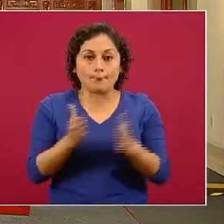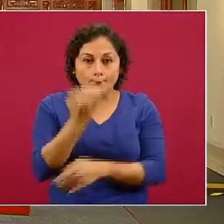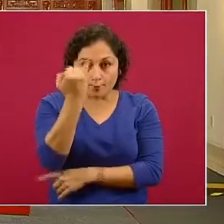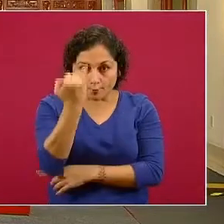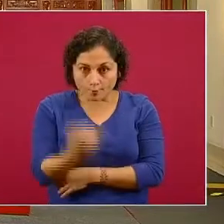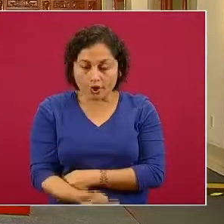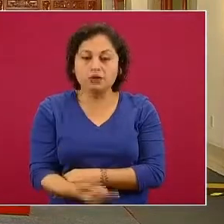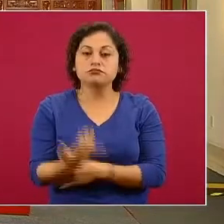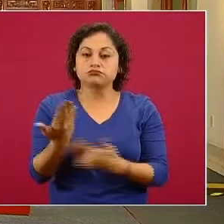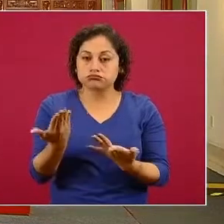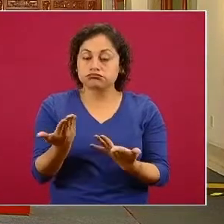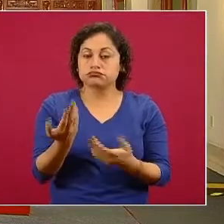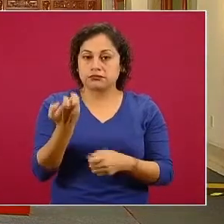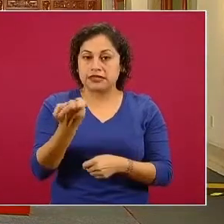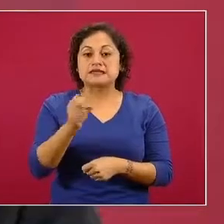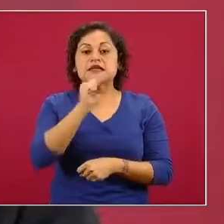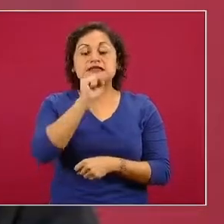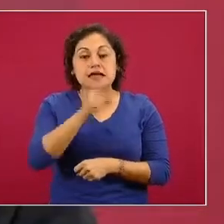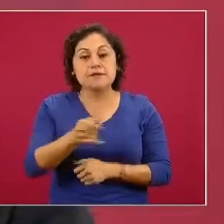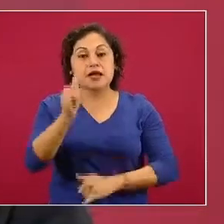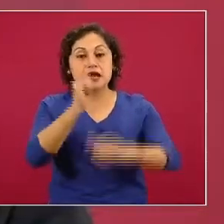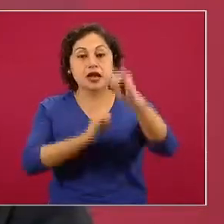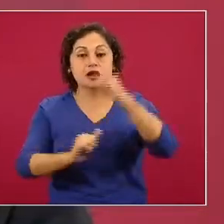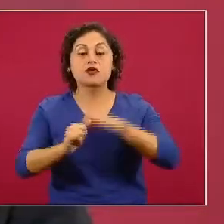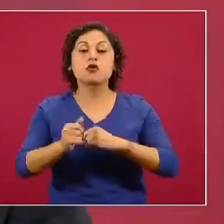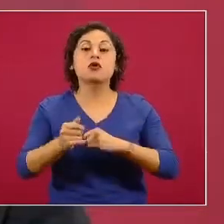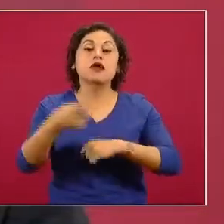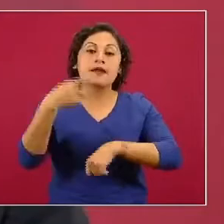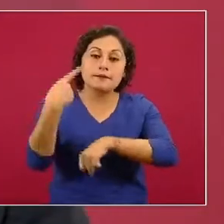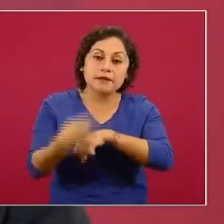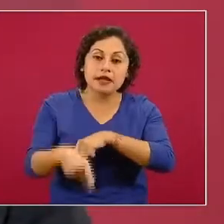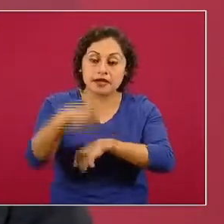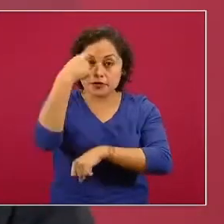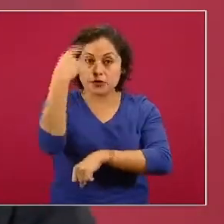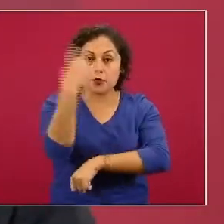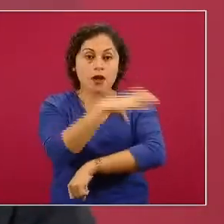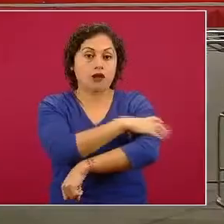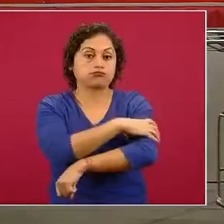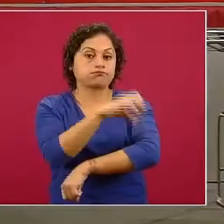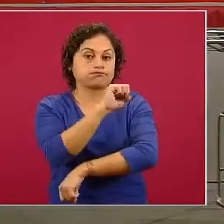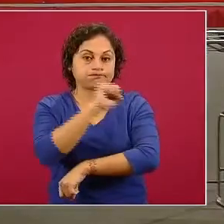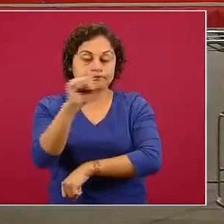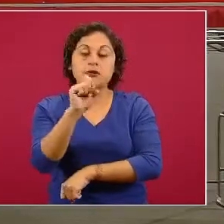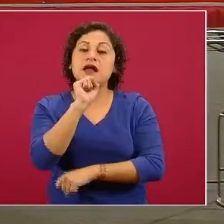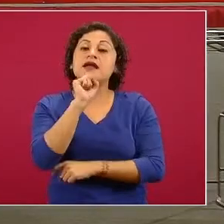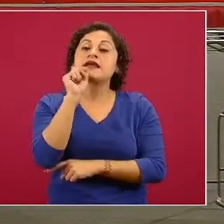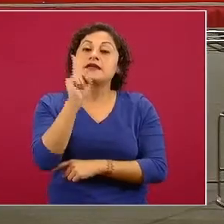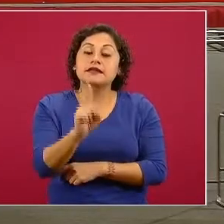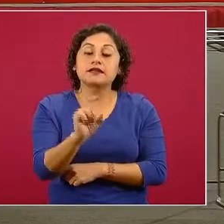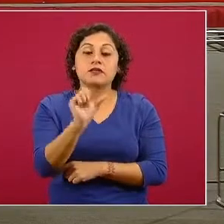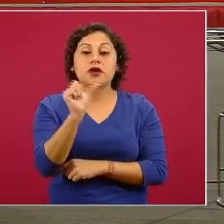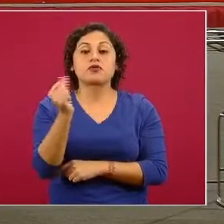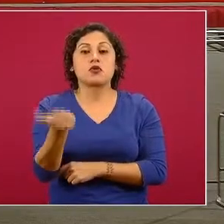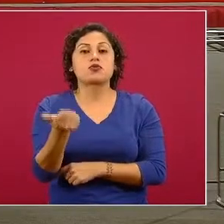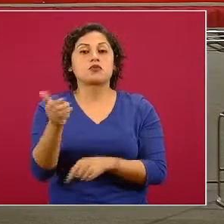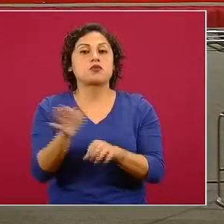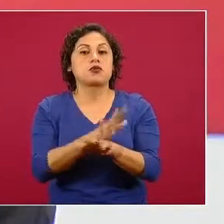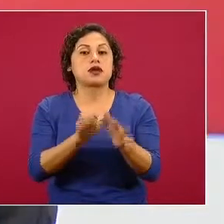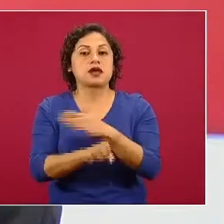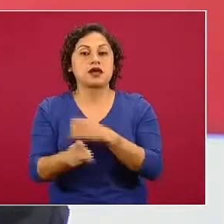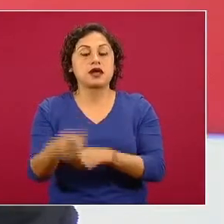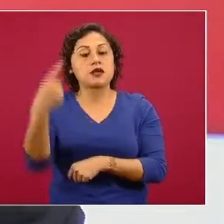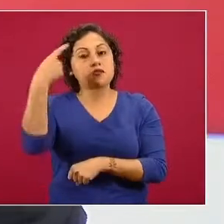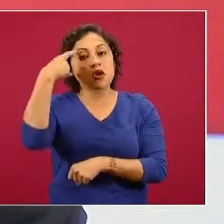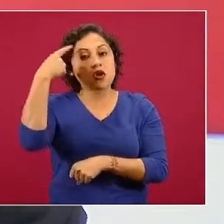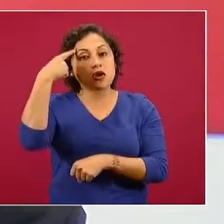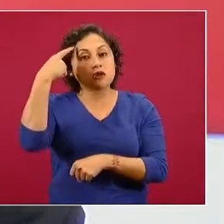También el alcohol está relacionado con el aumento de la presión arterial y también relacionado con los eventos vasculares cerebrales,